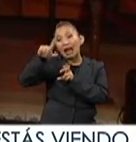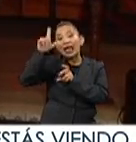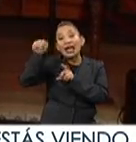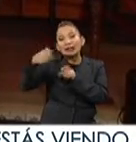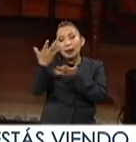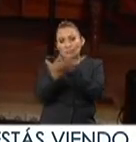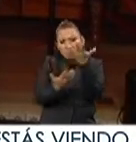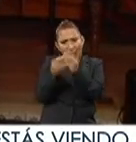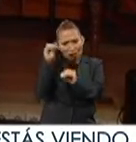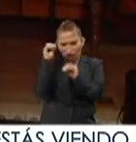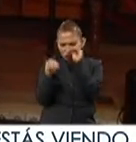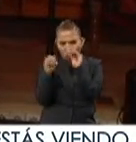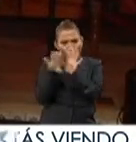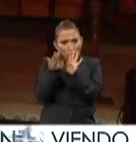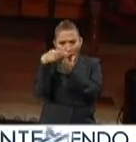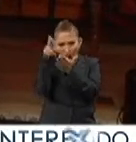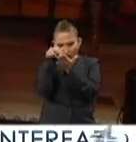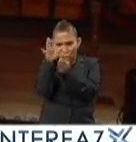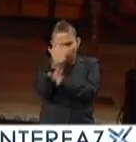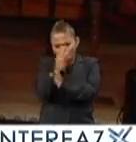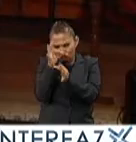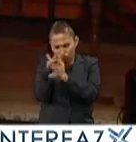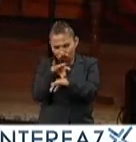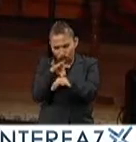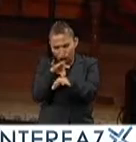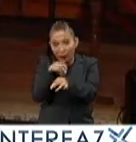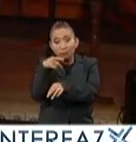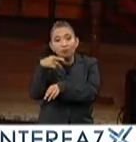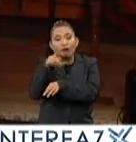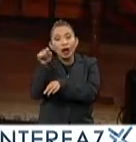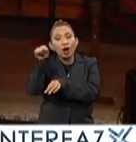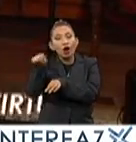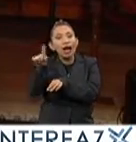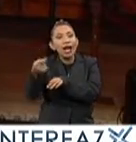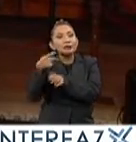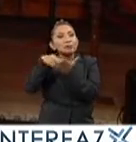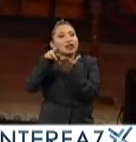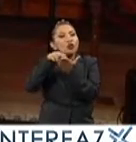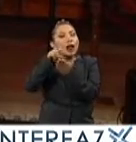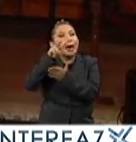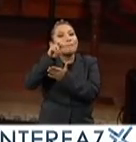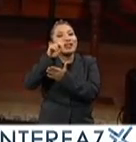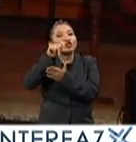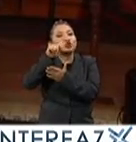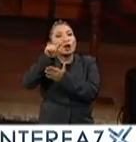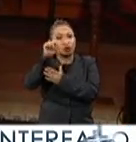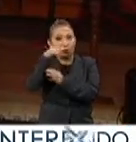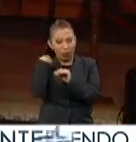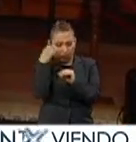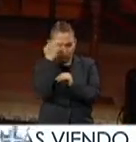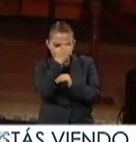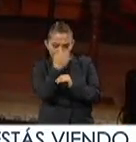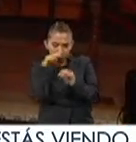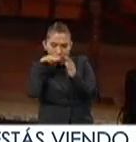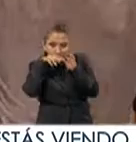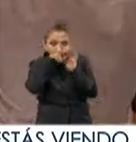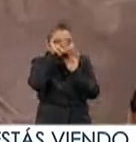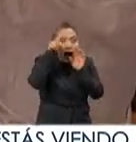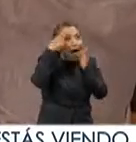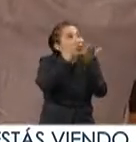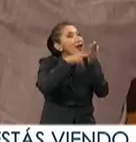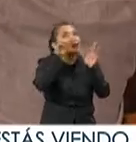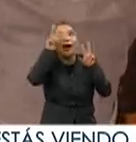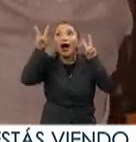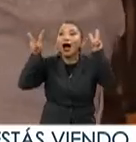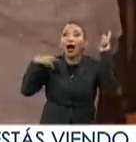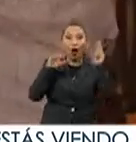hecha a mano, como si fuera una pintura, pero es una pintura virtual que tú puedes explorar puede estar